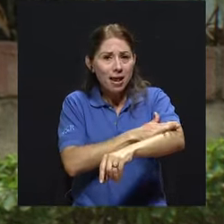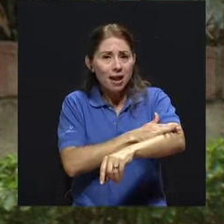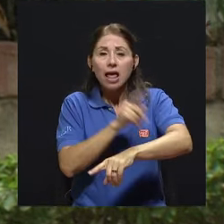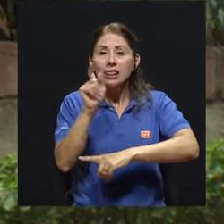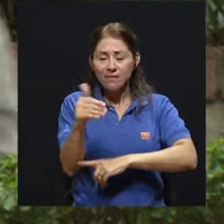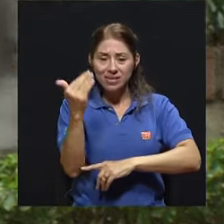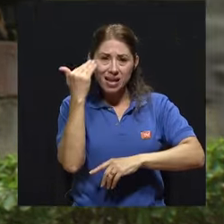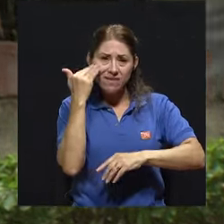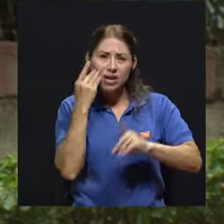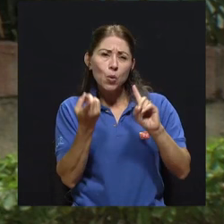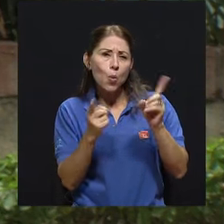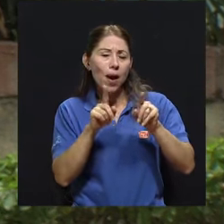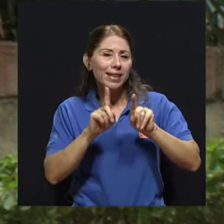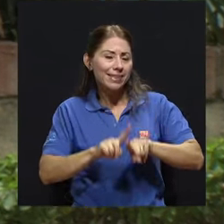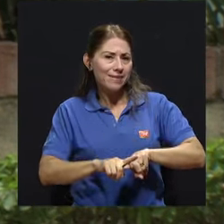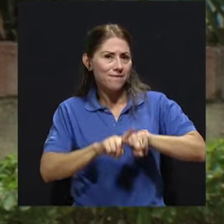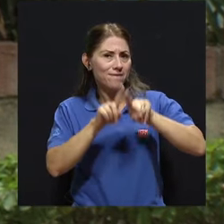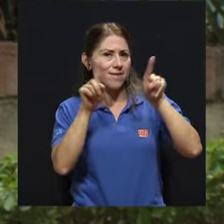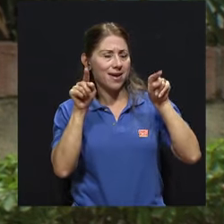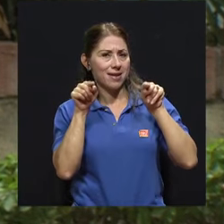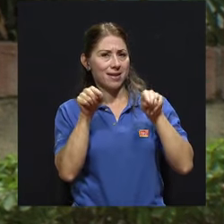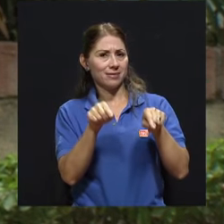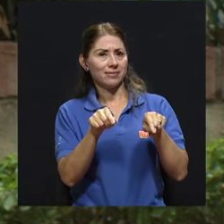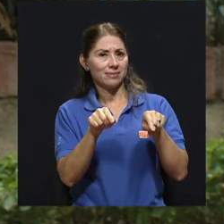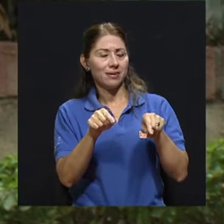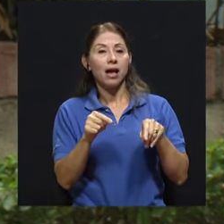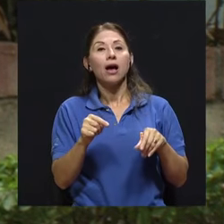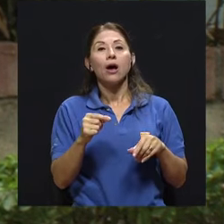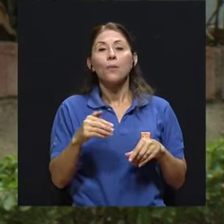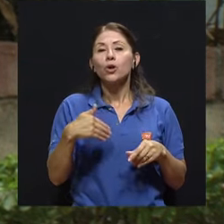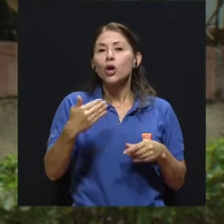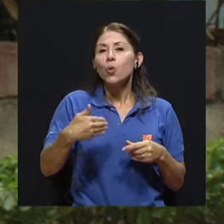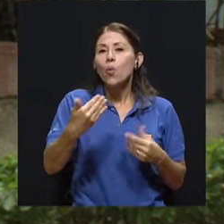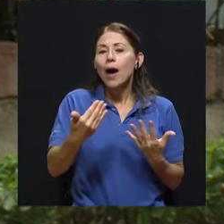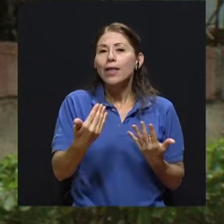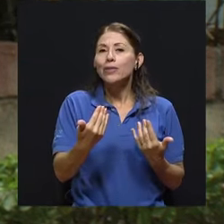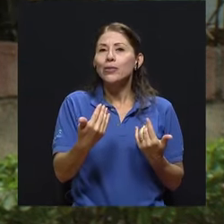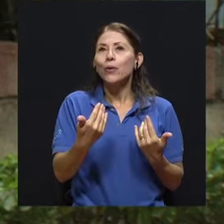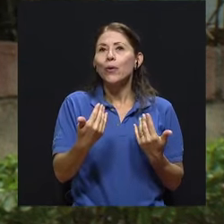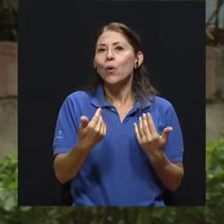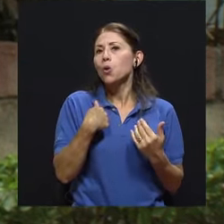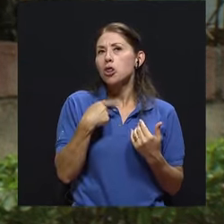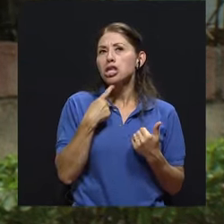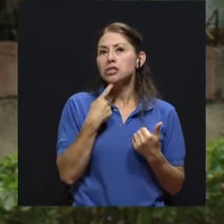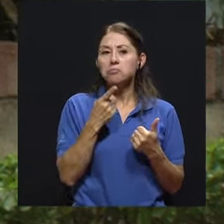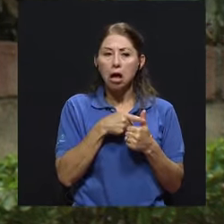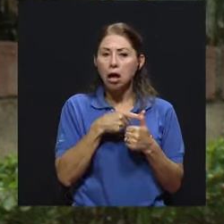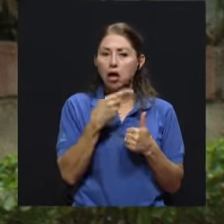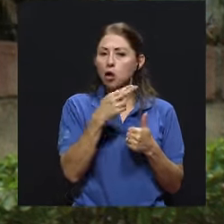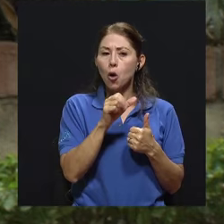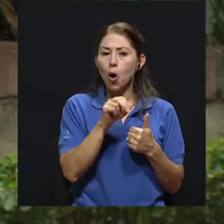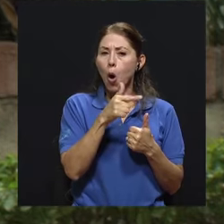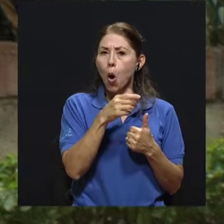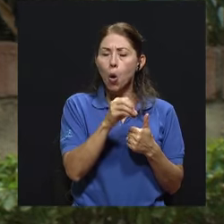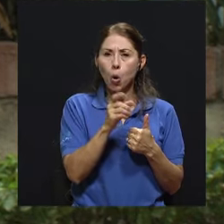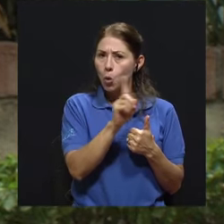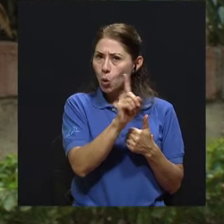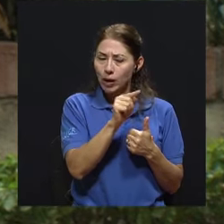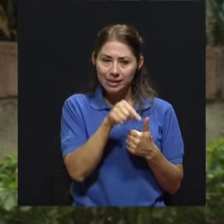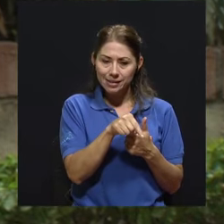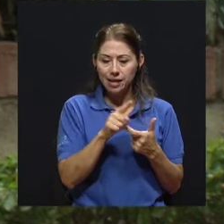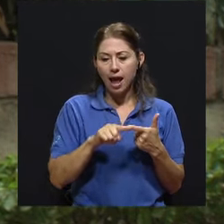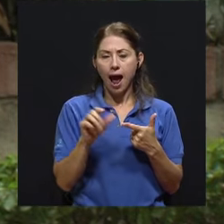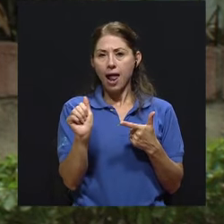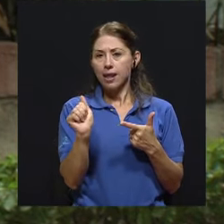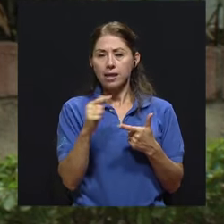que saberlo distinguir, porque cuando uno habla, es decir, si no es hongos o no es alergia, empiezan a usar cosas que,